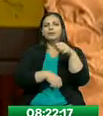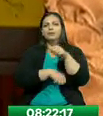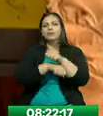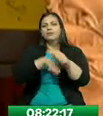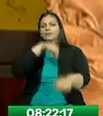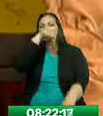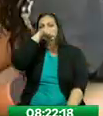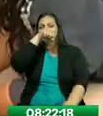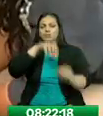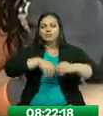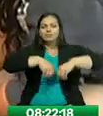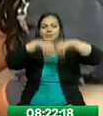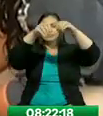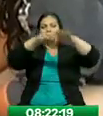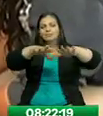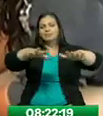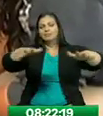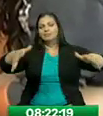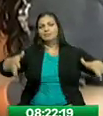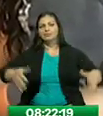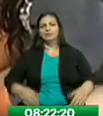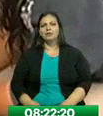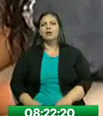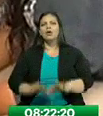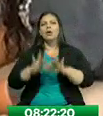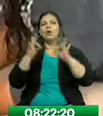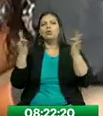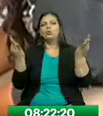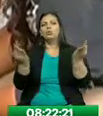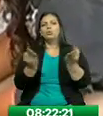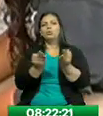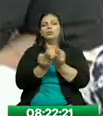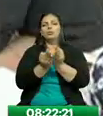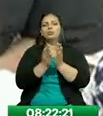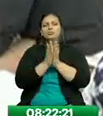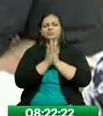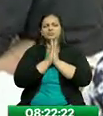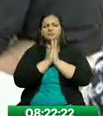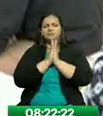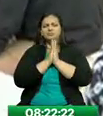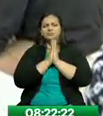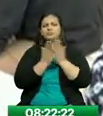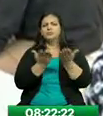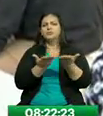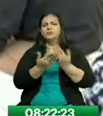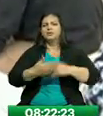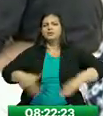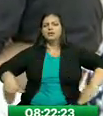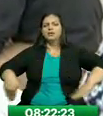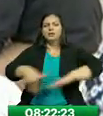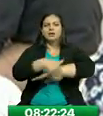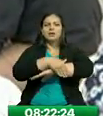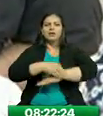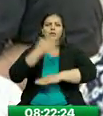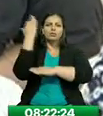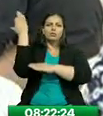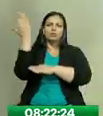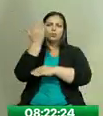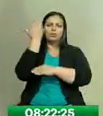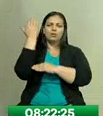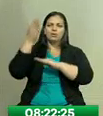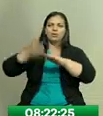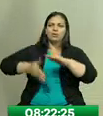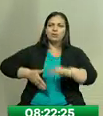familiares le dan el último adiós en su casa ubicada en las calles tungurahua y maldonado la esperábamos esta